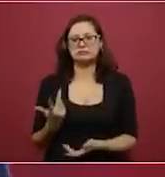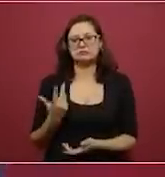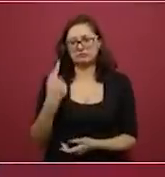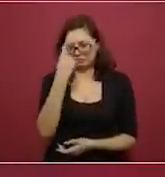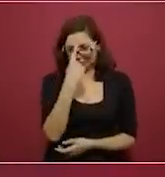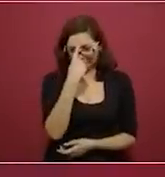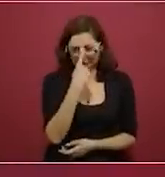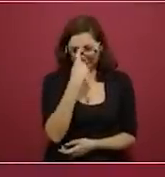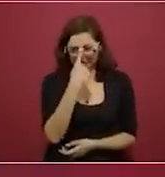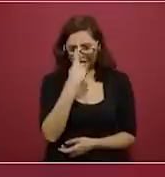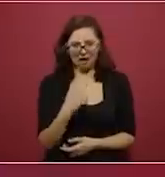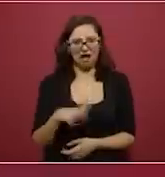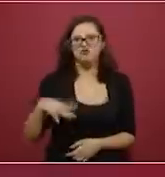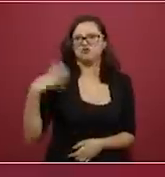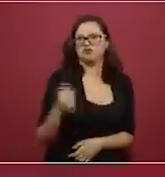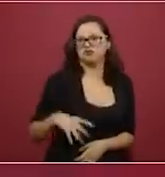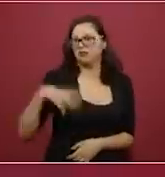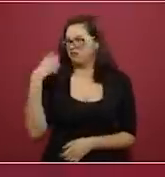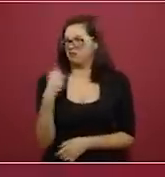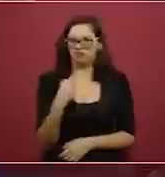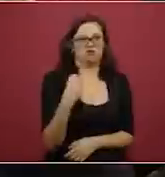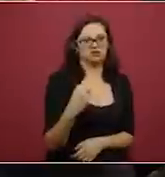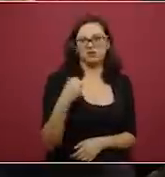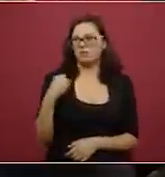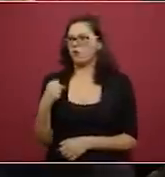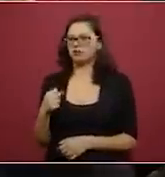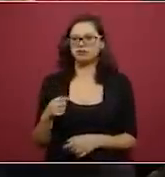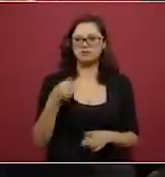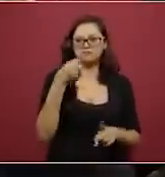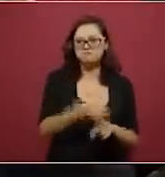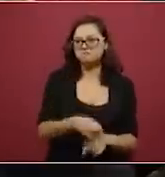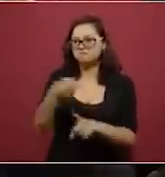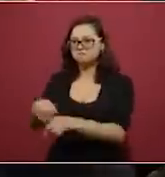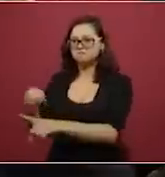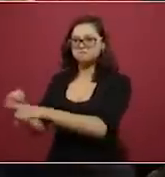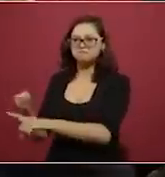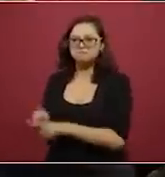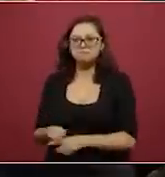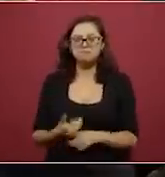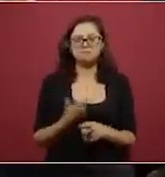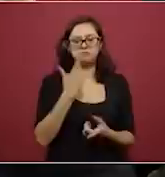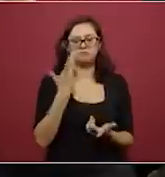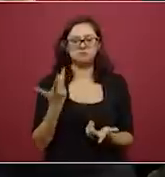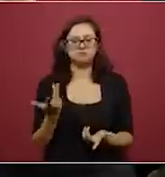que sólo con la fuerza se podría resolver el problema de inseguridad y de la violencia